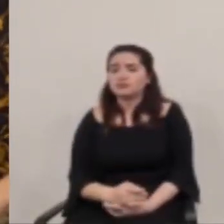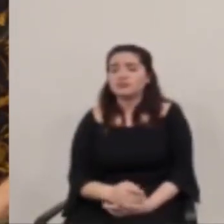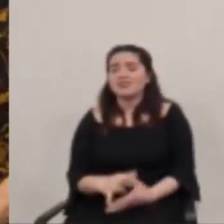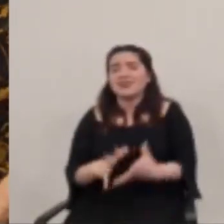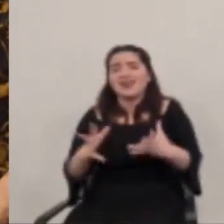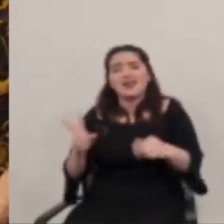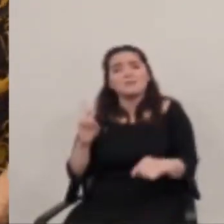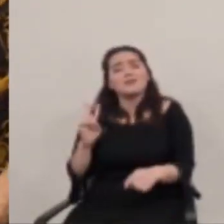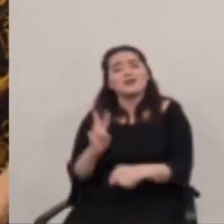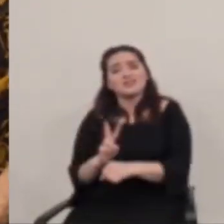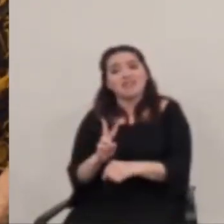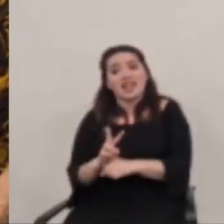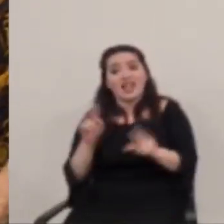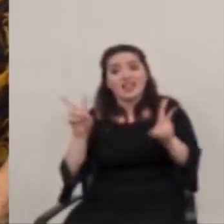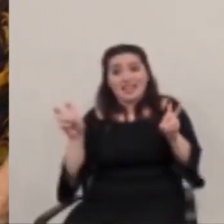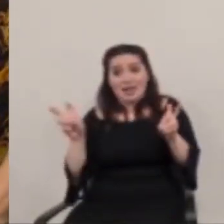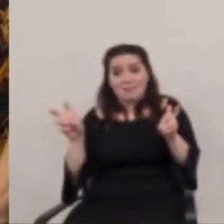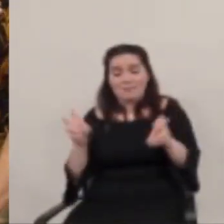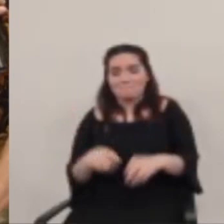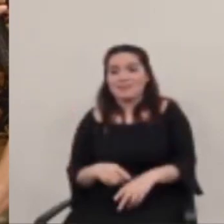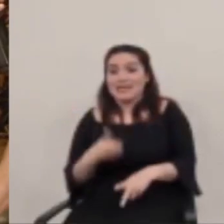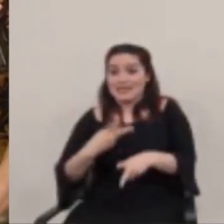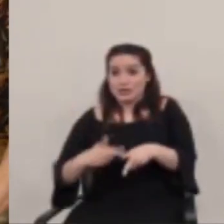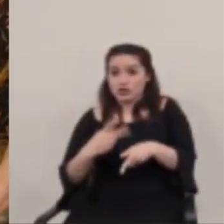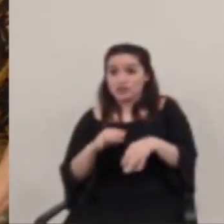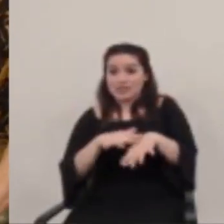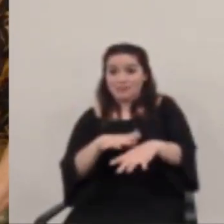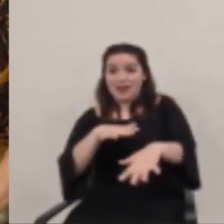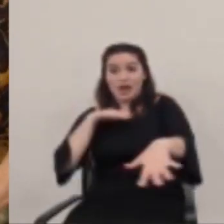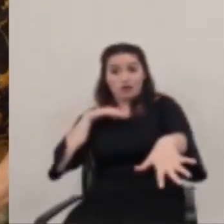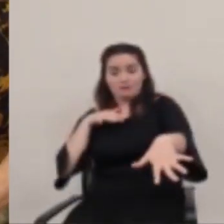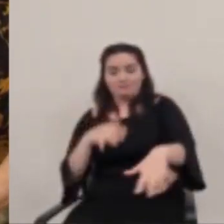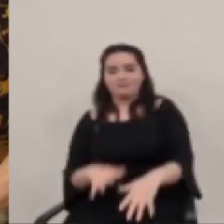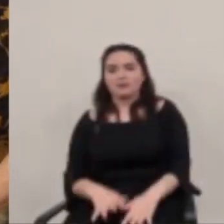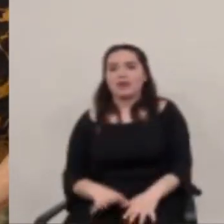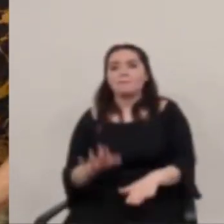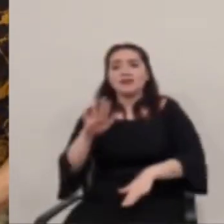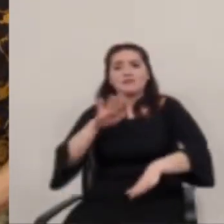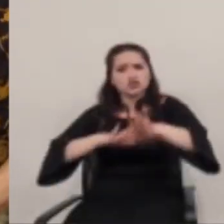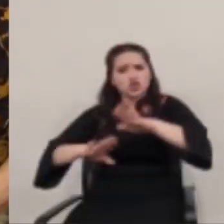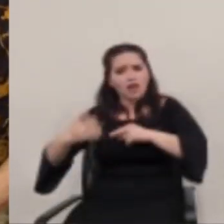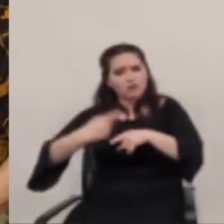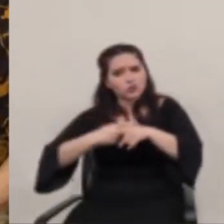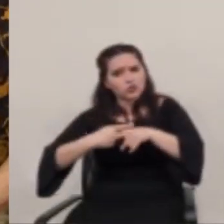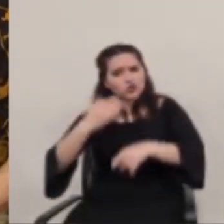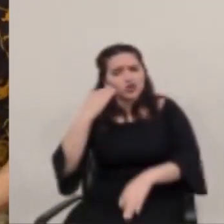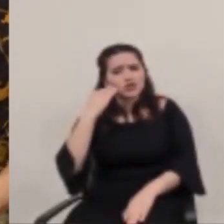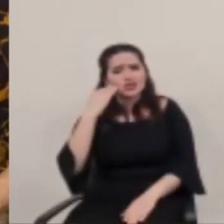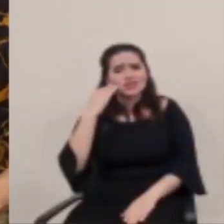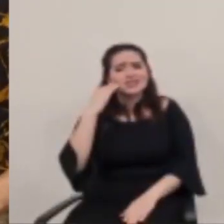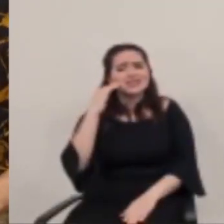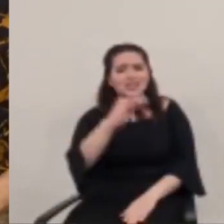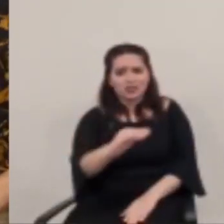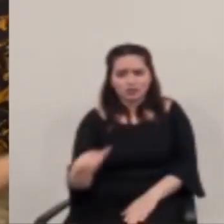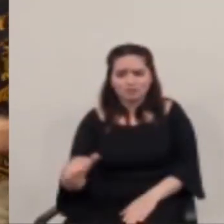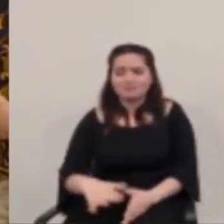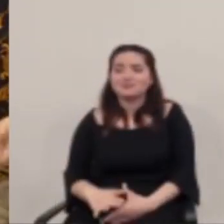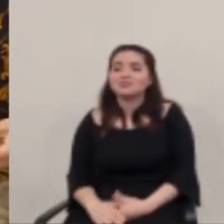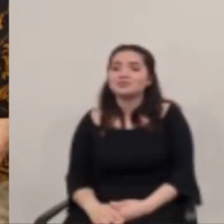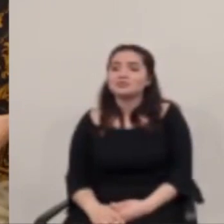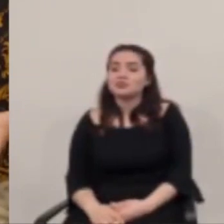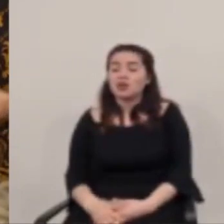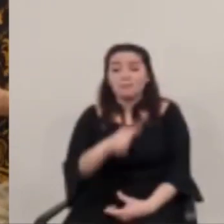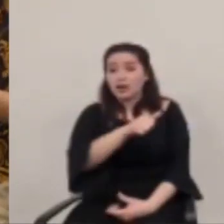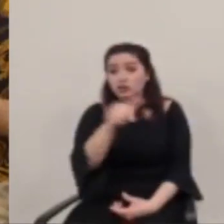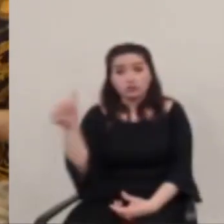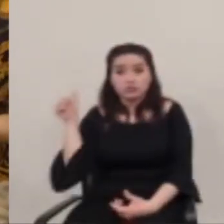la temática hizo un seminario sobre prevención de abuso sexual infantil. ¿Para qué profesionales eran? Para todos.